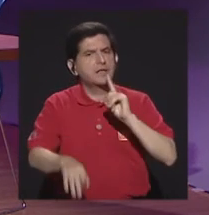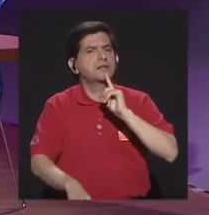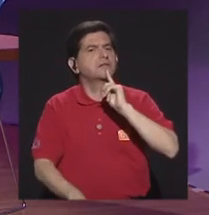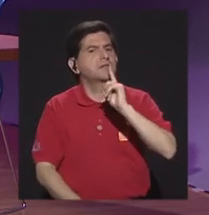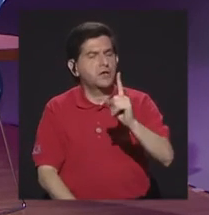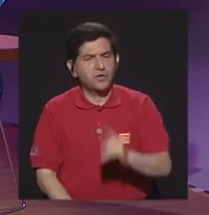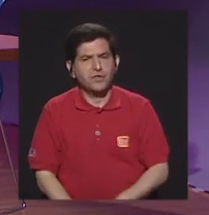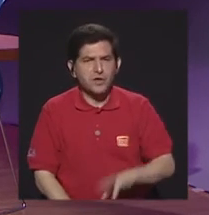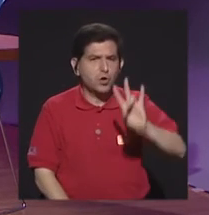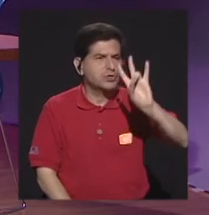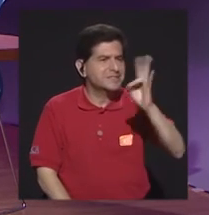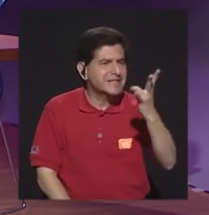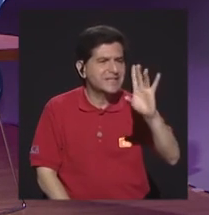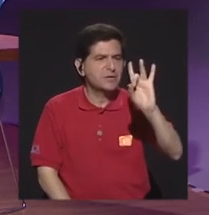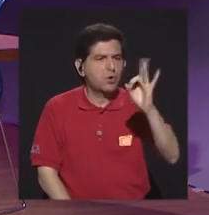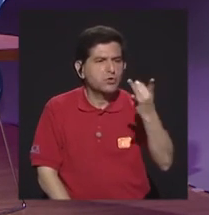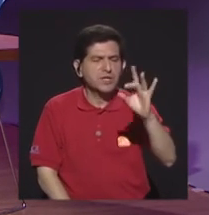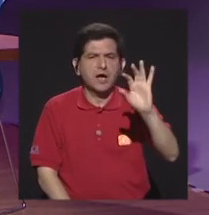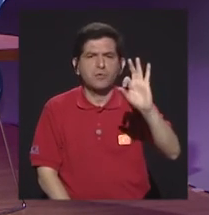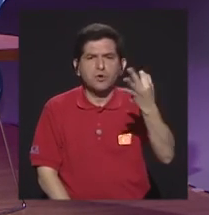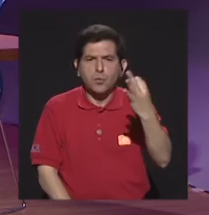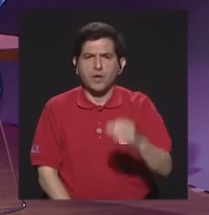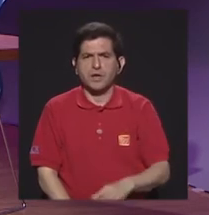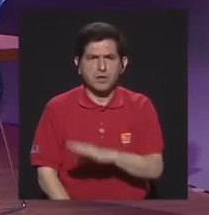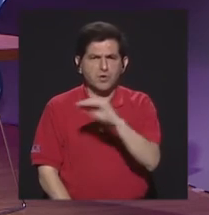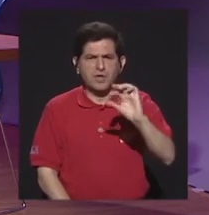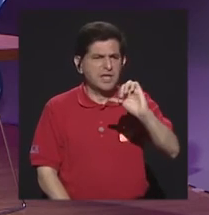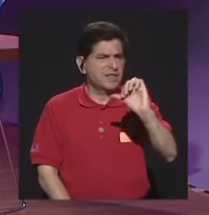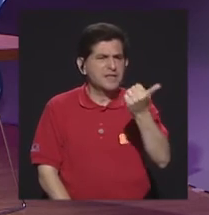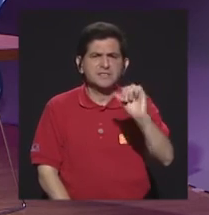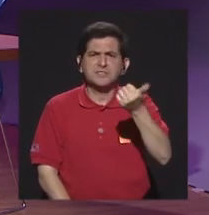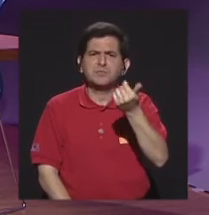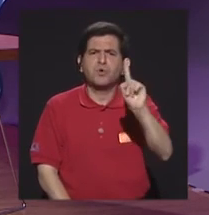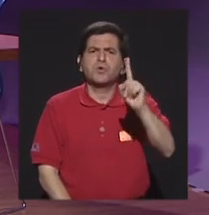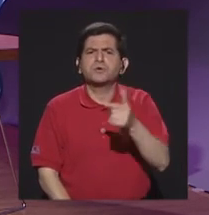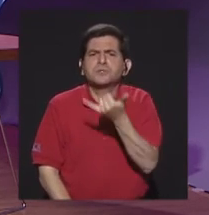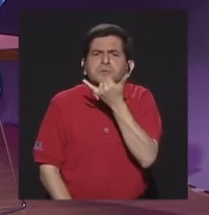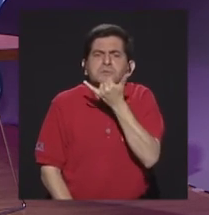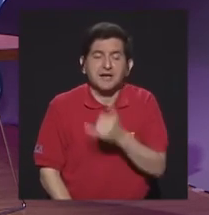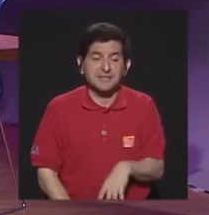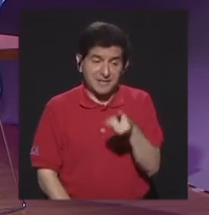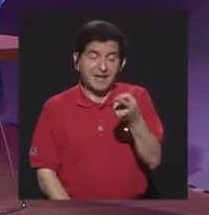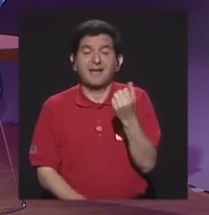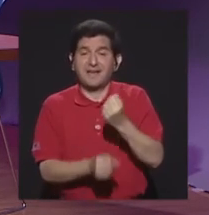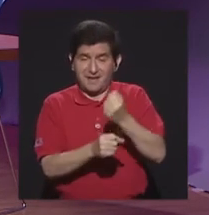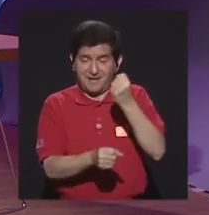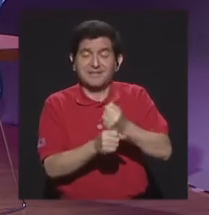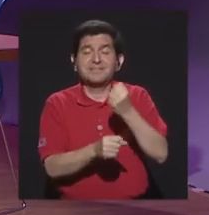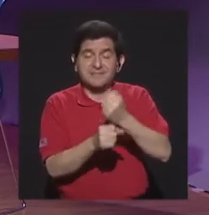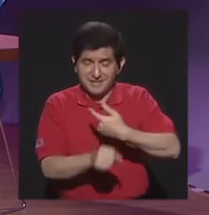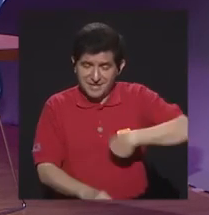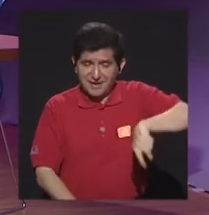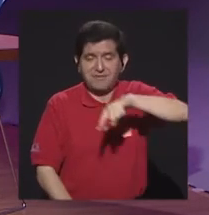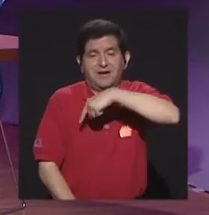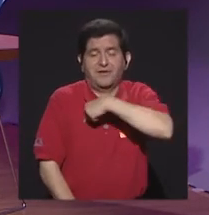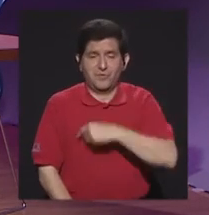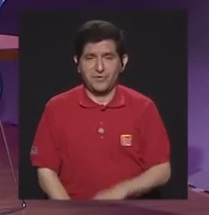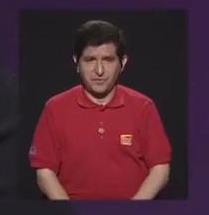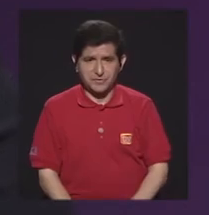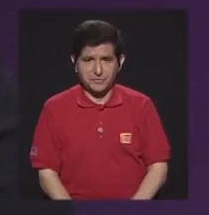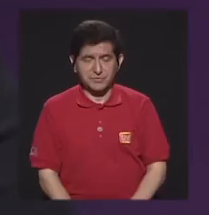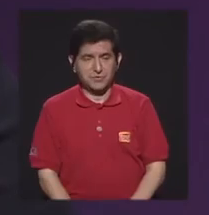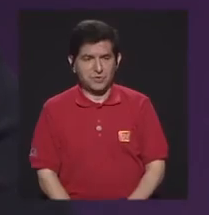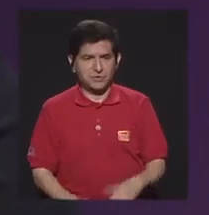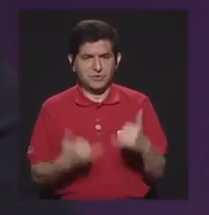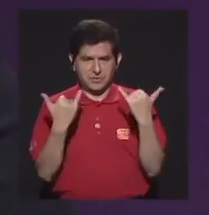es séptimo, octavo y noveno. ¿Qué pasa con décimo y undécimo? Eso es muy importante, eso es una de las tareas que nos dimos